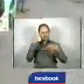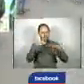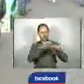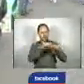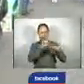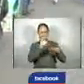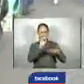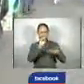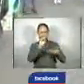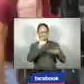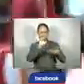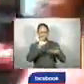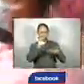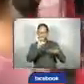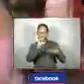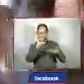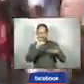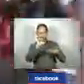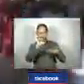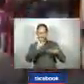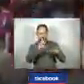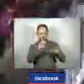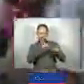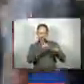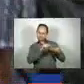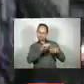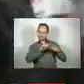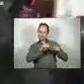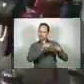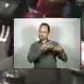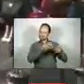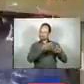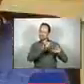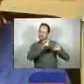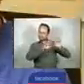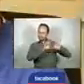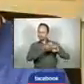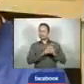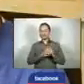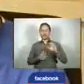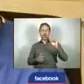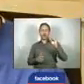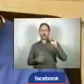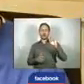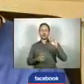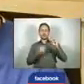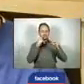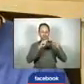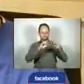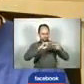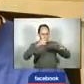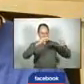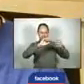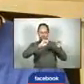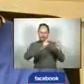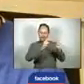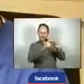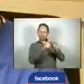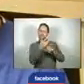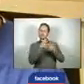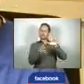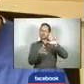de Omicron aún se encuentra en estudio. Para Omicron se han reportado un mayor número de mutaciones, que son más de 30,